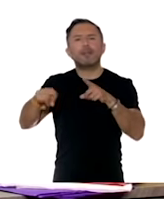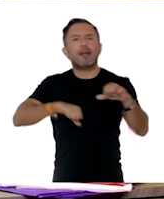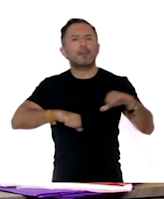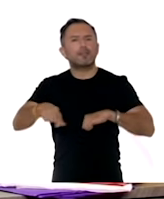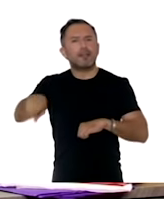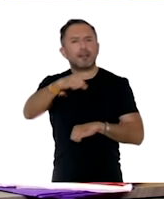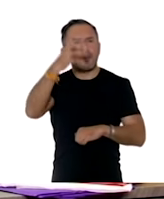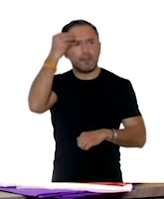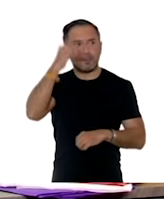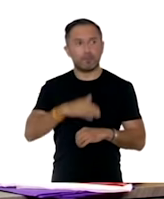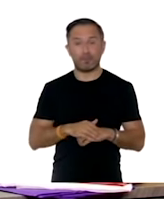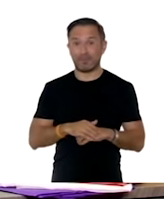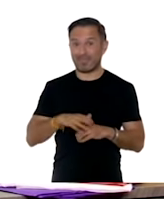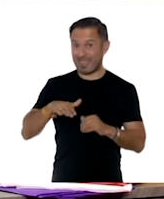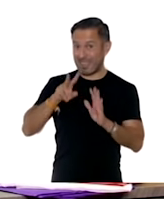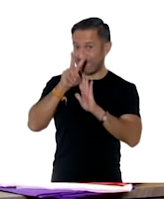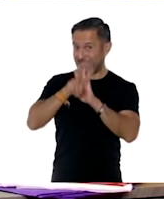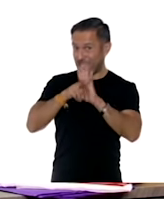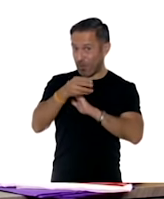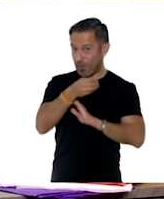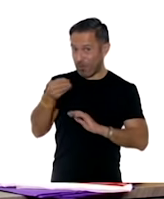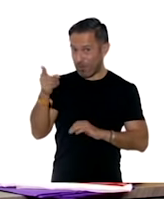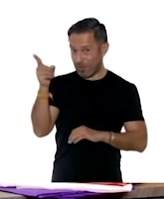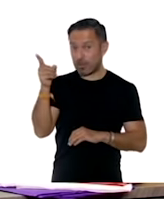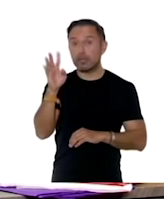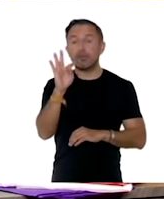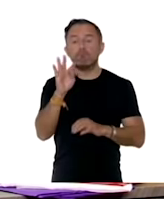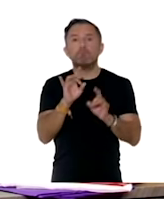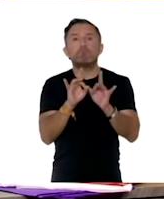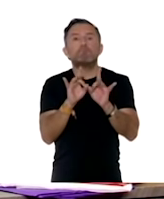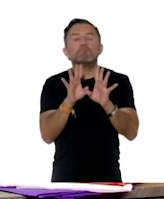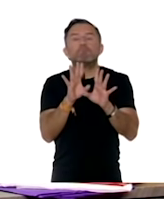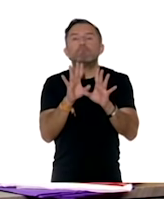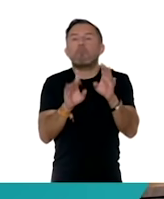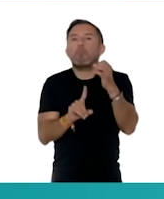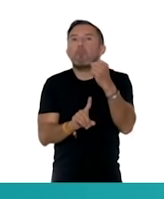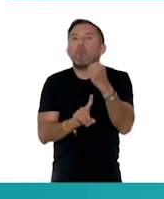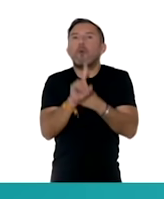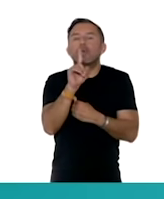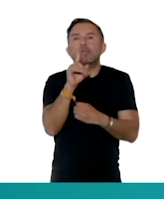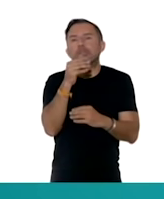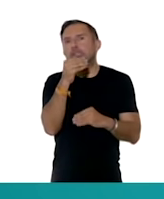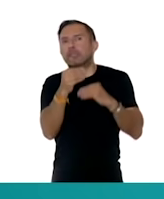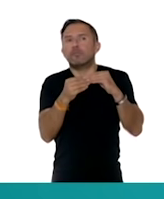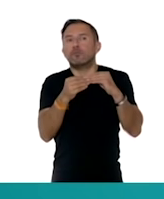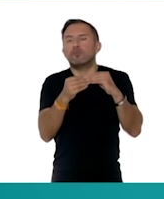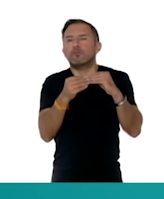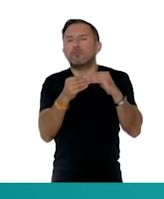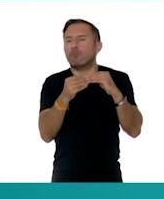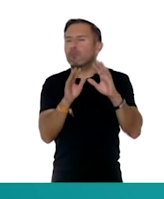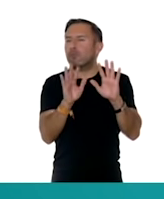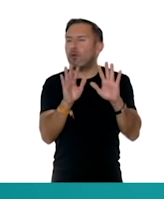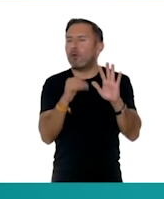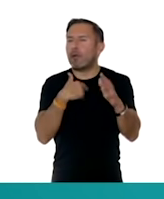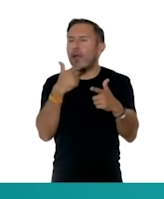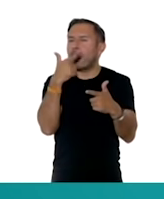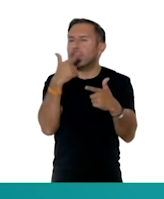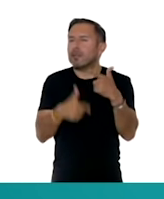Según el video, cuando se presenta algún problema o conflicto, ¿qué debes evitar?